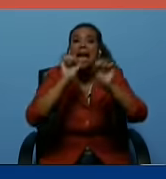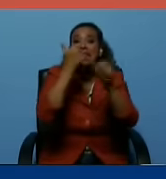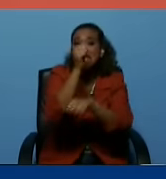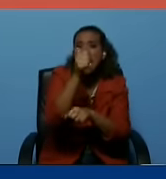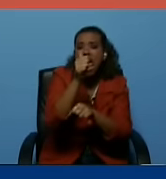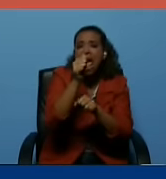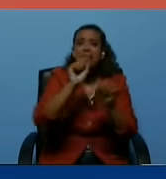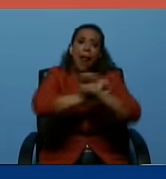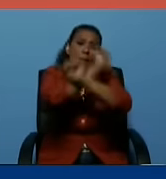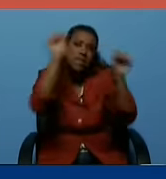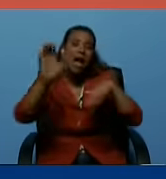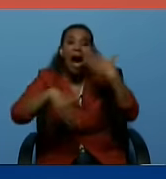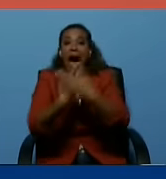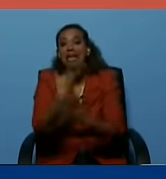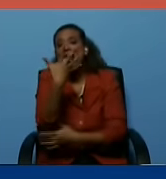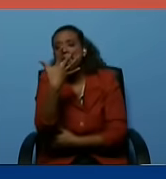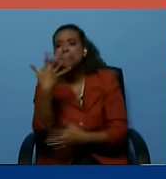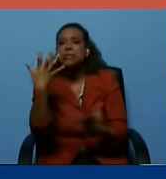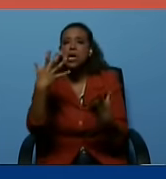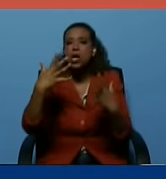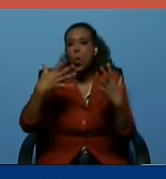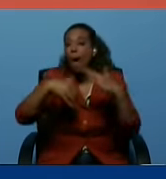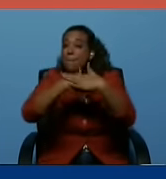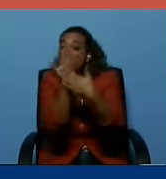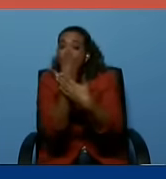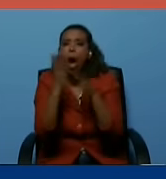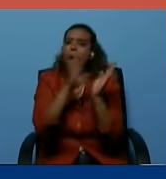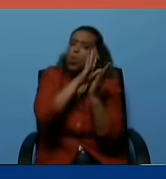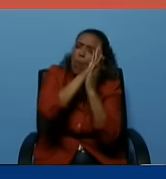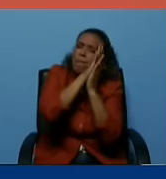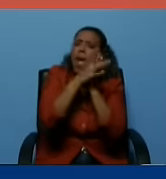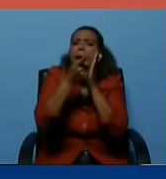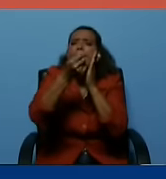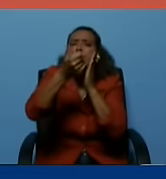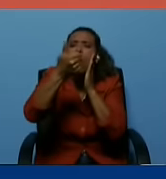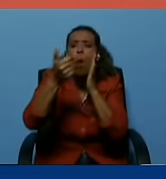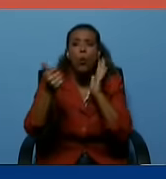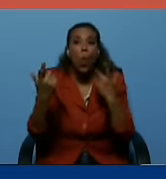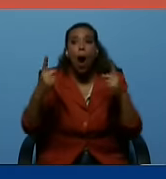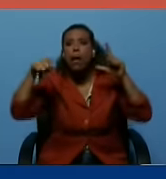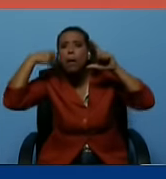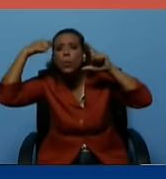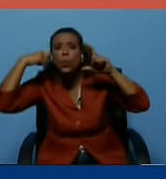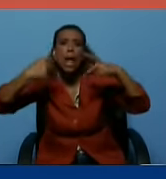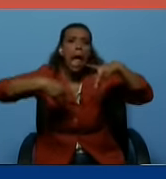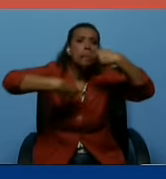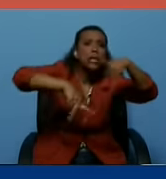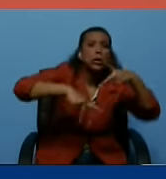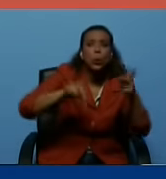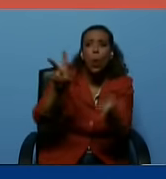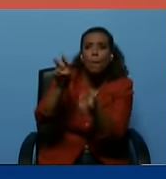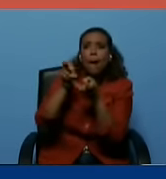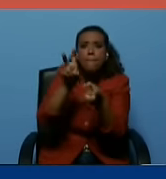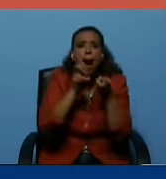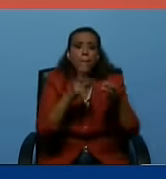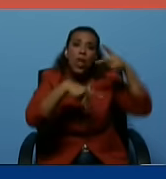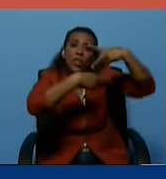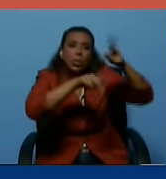noche a 5 de la mañana para medio dormir. Y algunos hacer videos por TikTok.